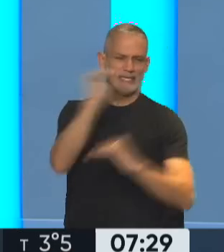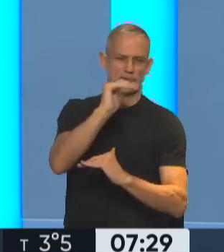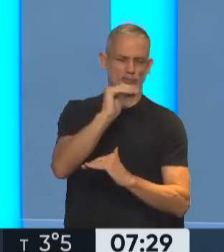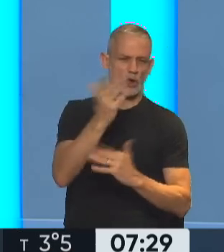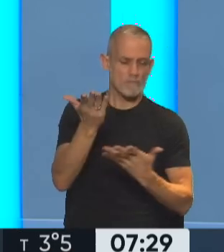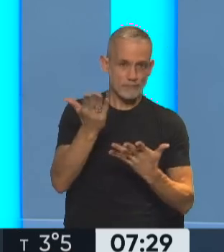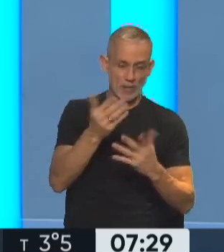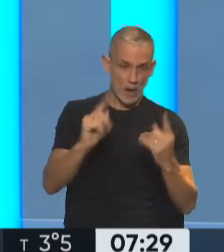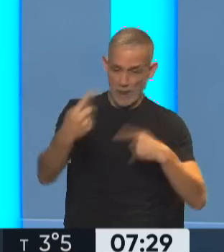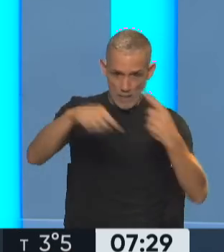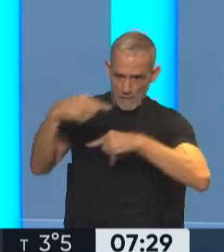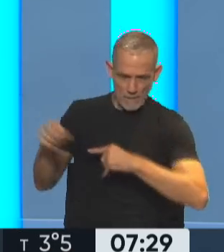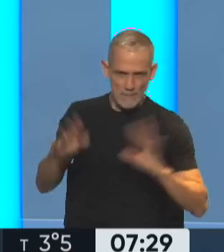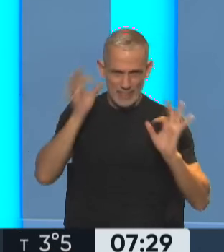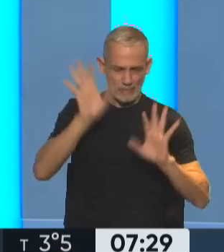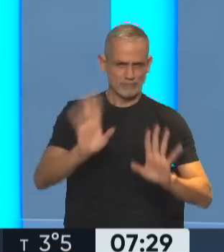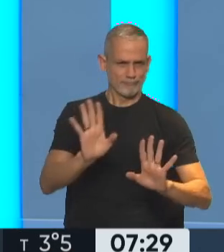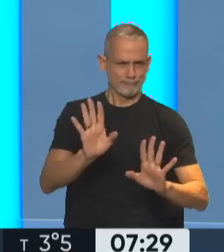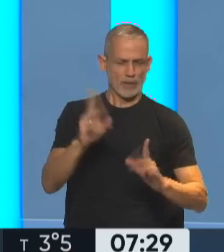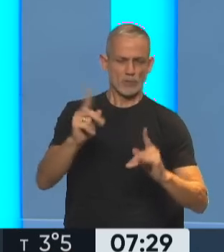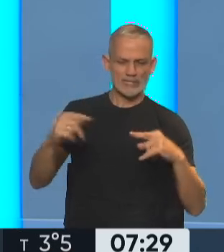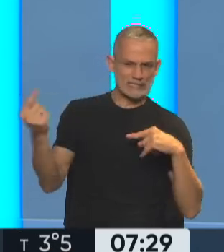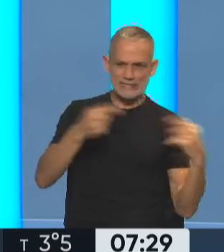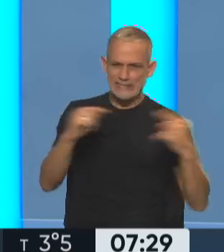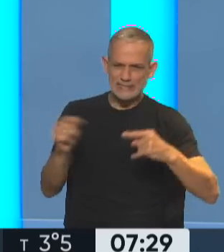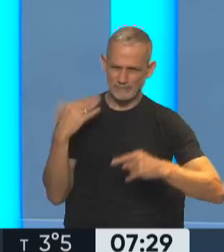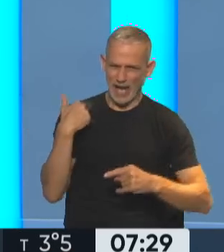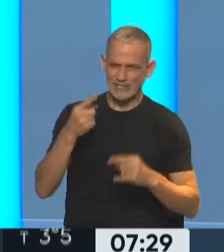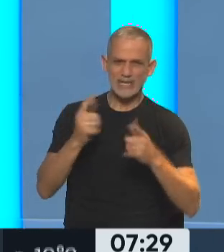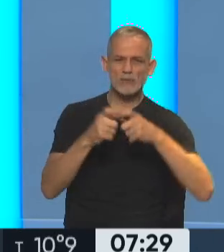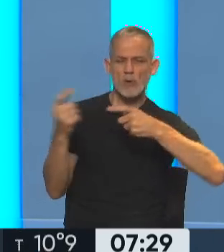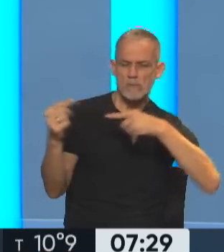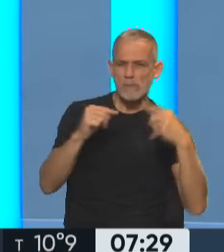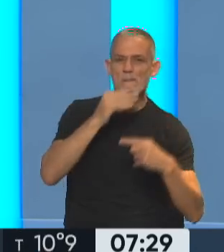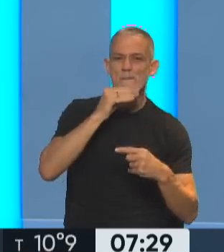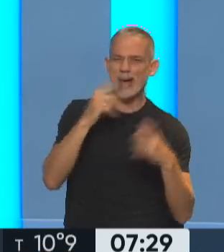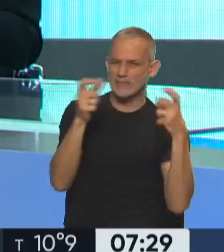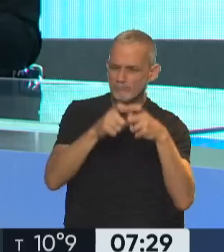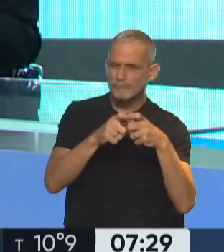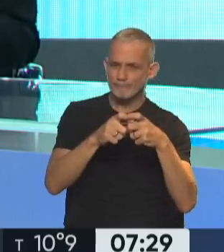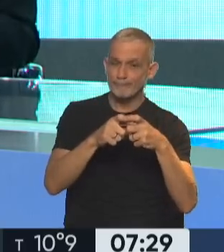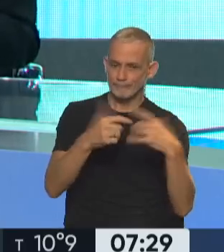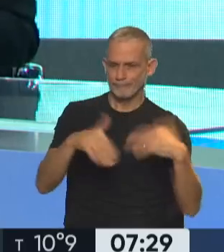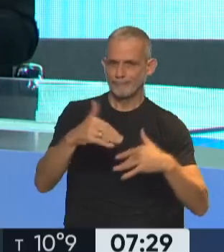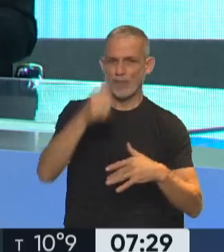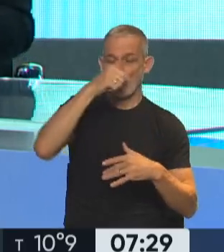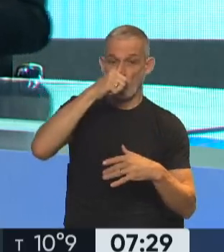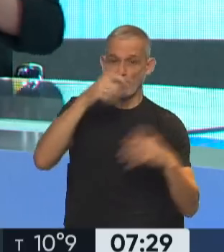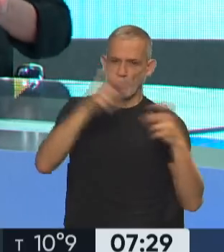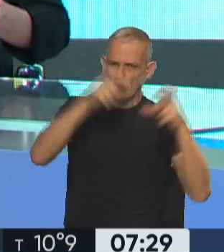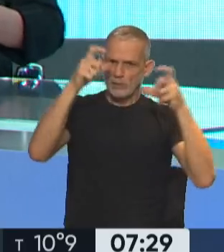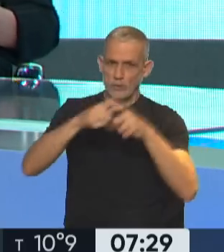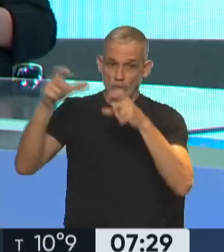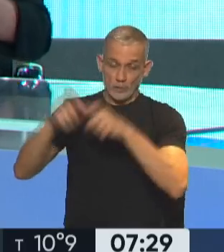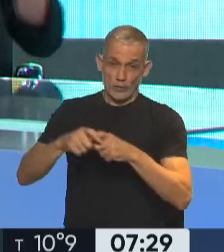a haber cambios de todo tipo. Esos fueron los tires y aflojes, ¿no? Entonces, porque Massa estuvo reunido varias veces durante el domingo